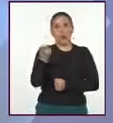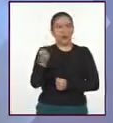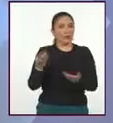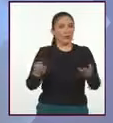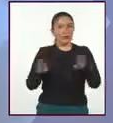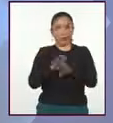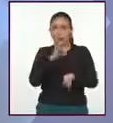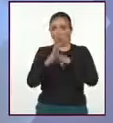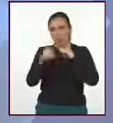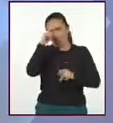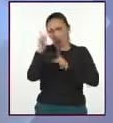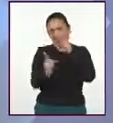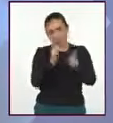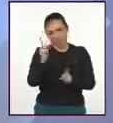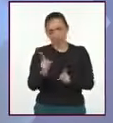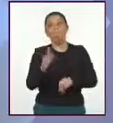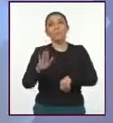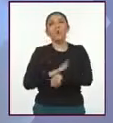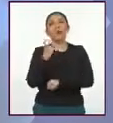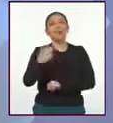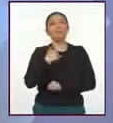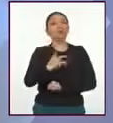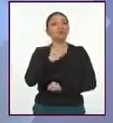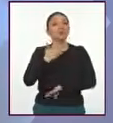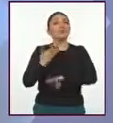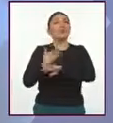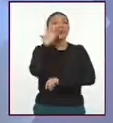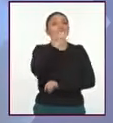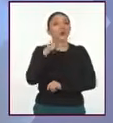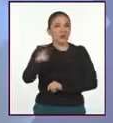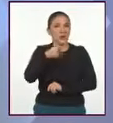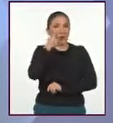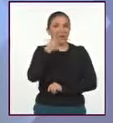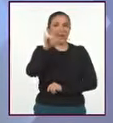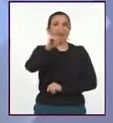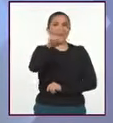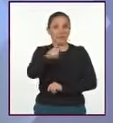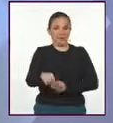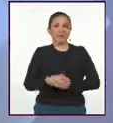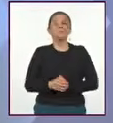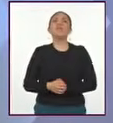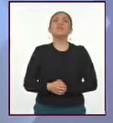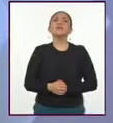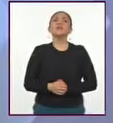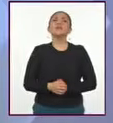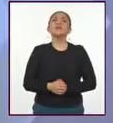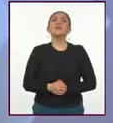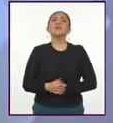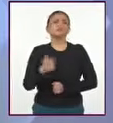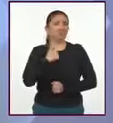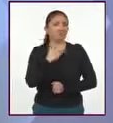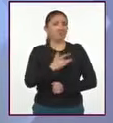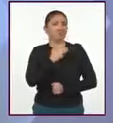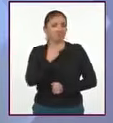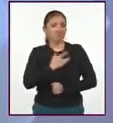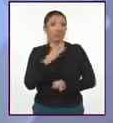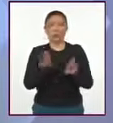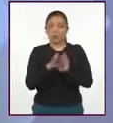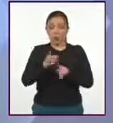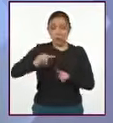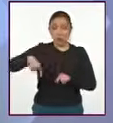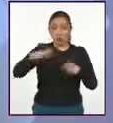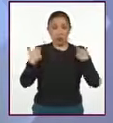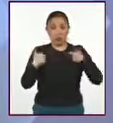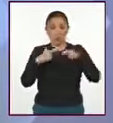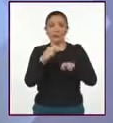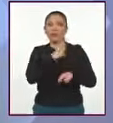de preguntas y comentarios porque me parece muy lindo lo que nos comenta Liz Barrera. Ella dice, considero que como docentes debemos crear